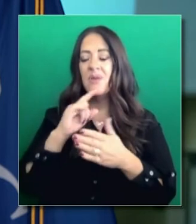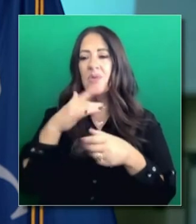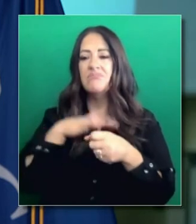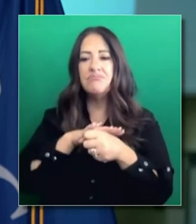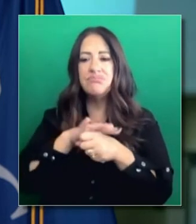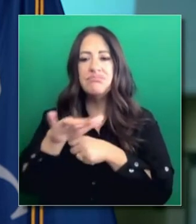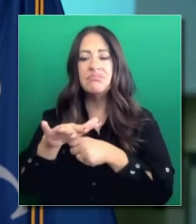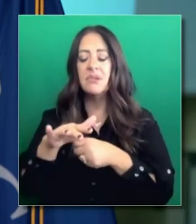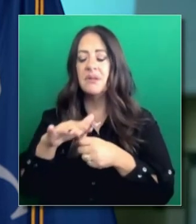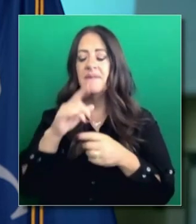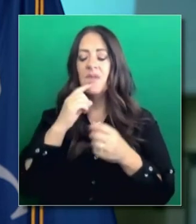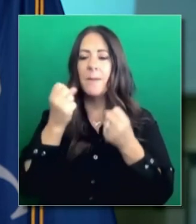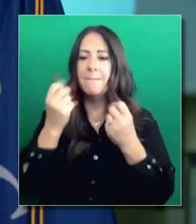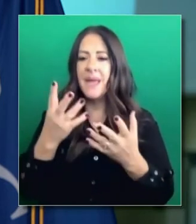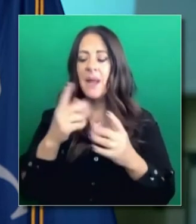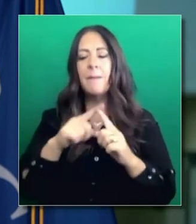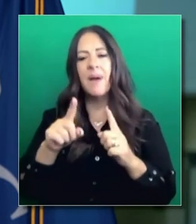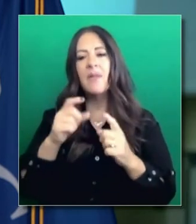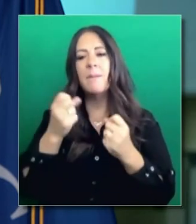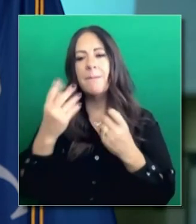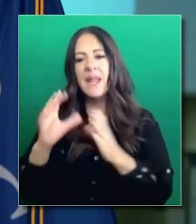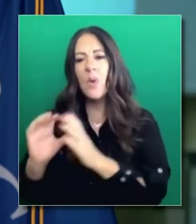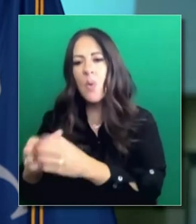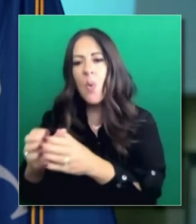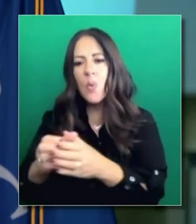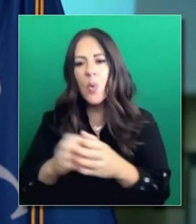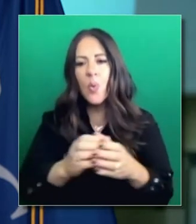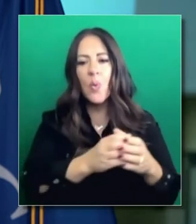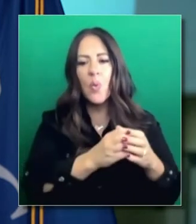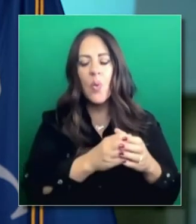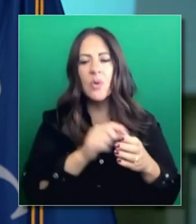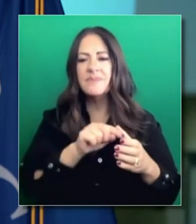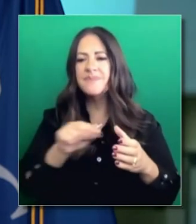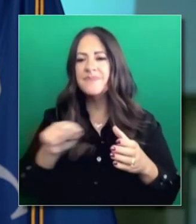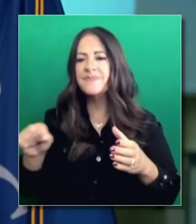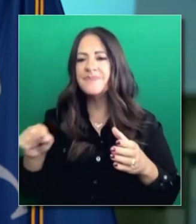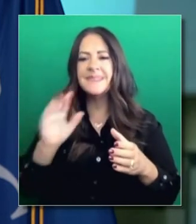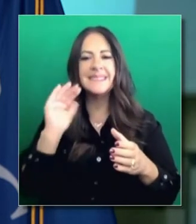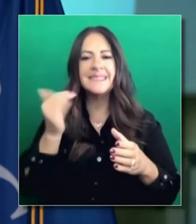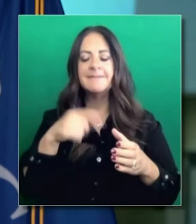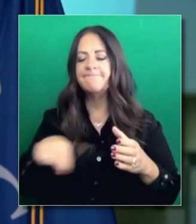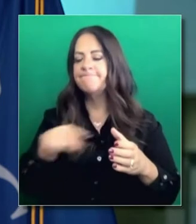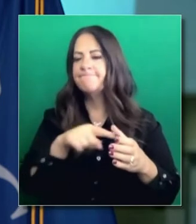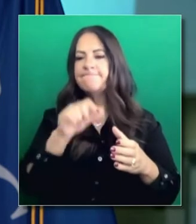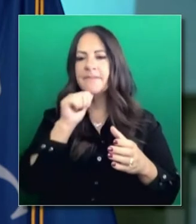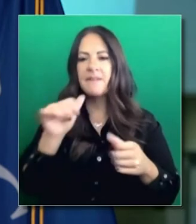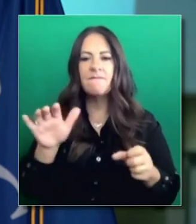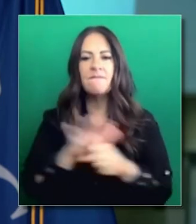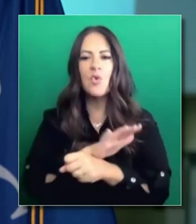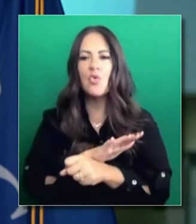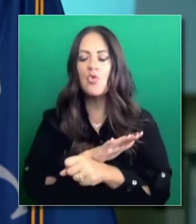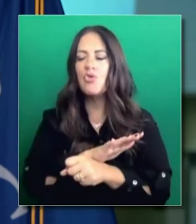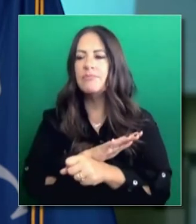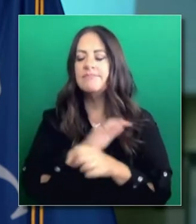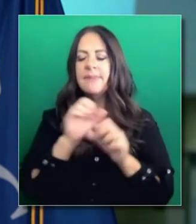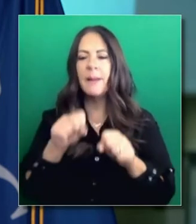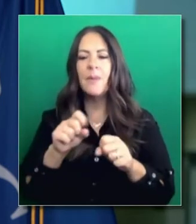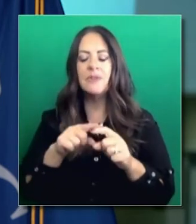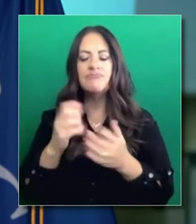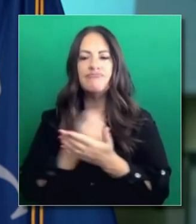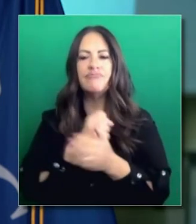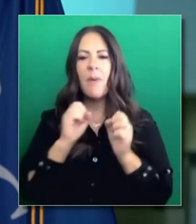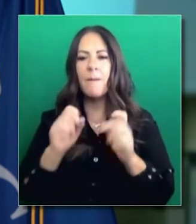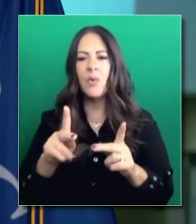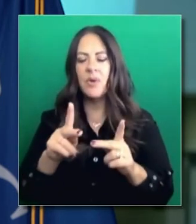ambiente. Muchos han sabido cómo aprovecharlas. Pero hay grupos en los cuales estas oportunidades no permiten la